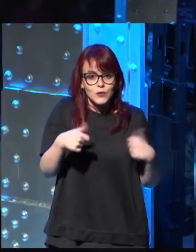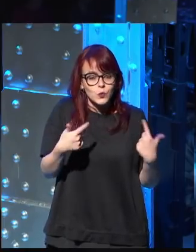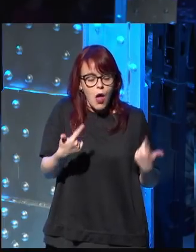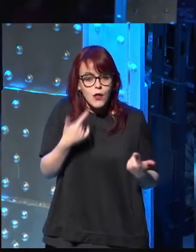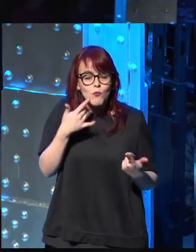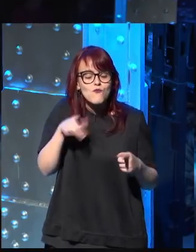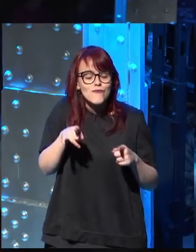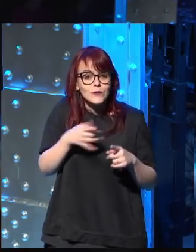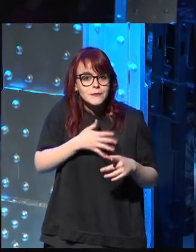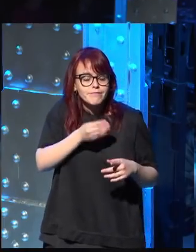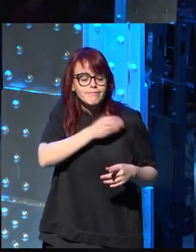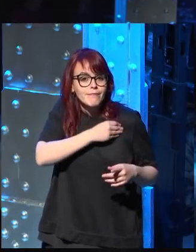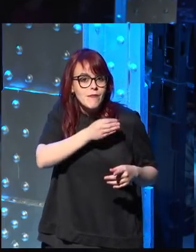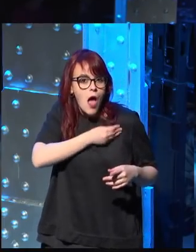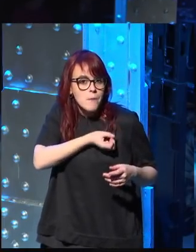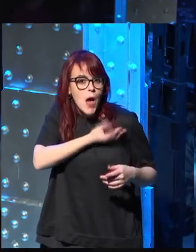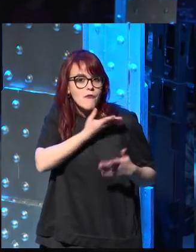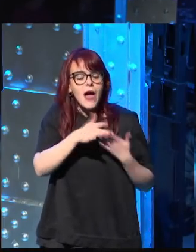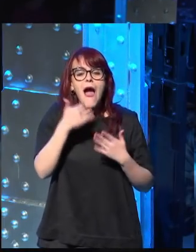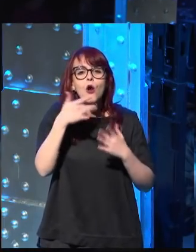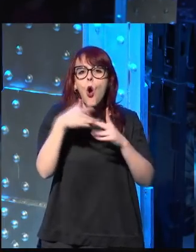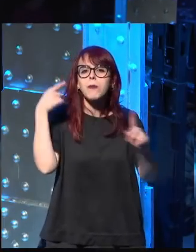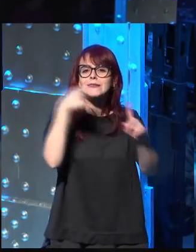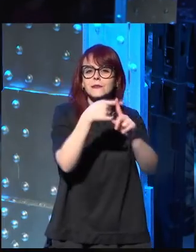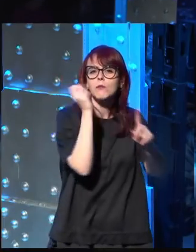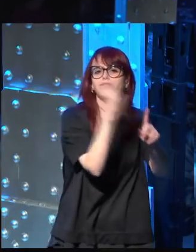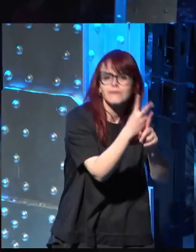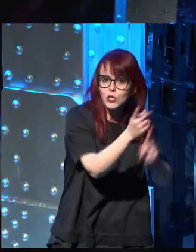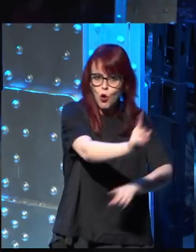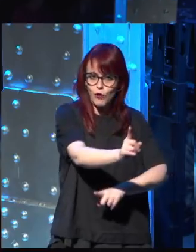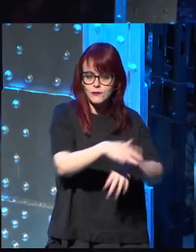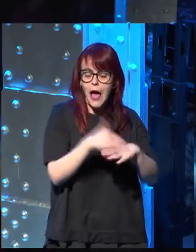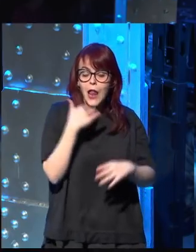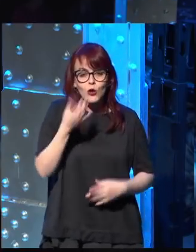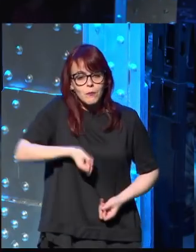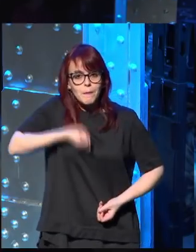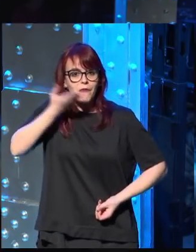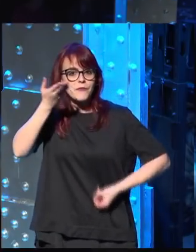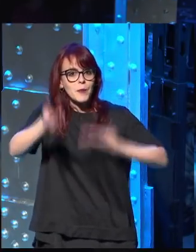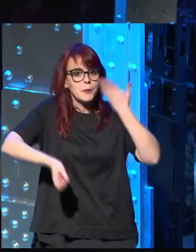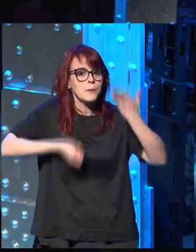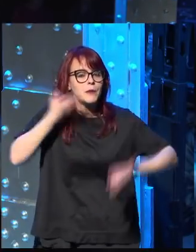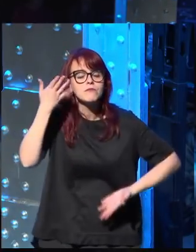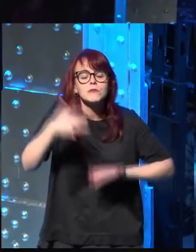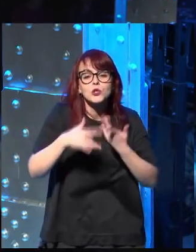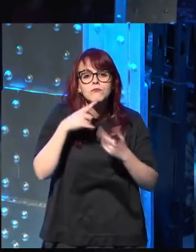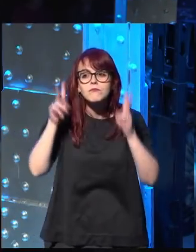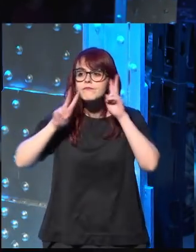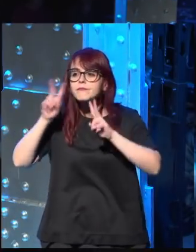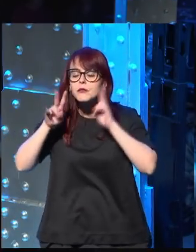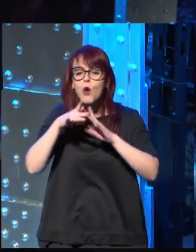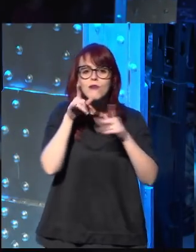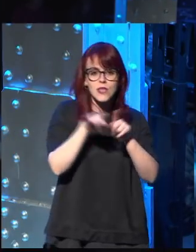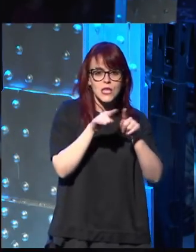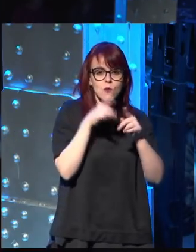escribir a lápiz, como no formaba parte de un propósito, era algo que iba llegando, ¿no? Entonces yo iba viendo cosas, las recortaba